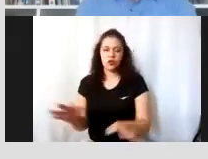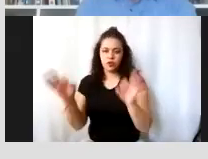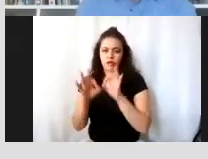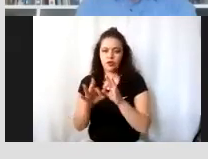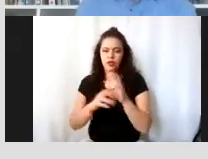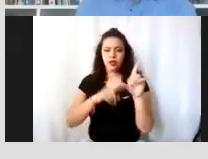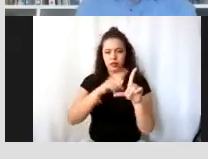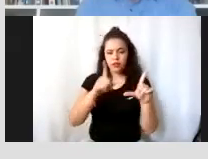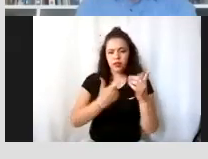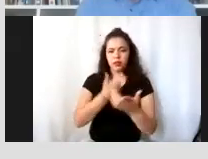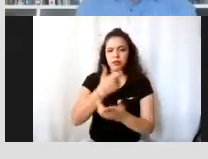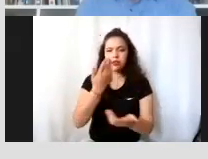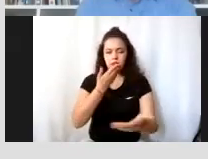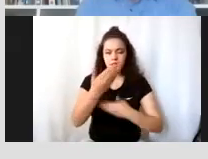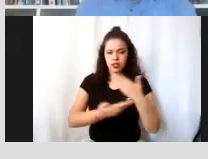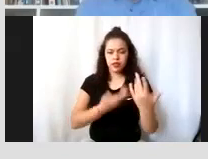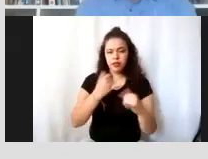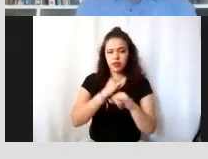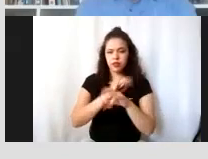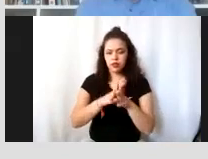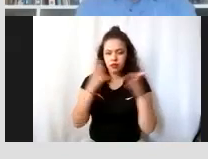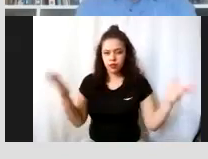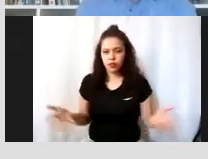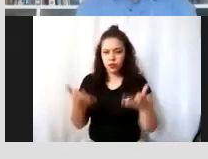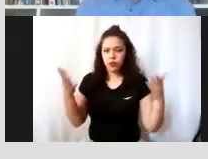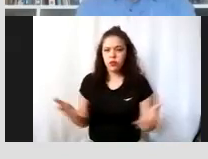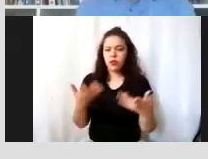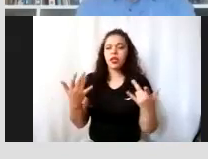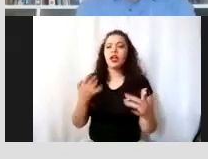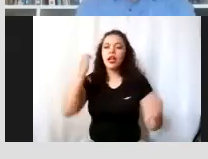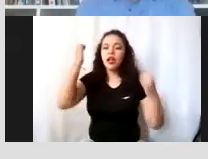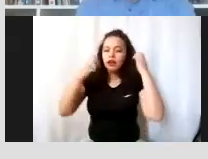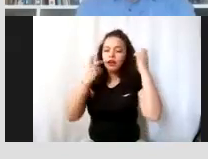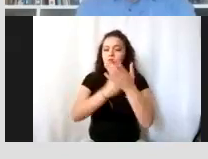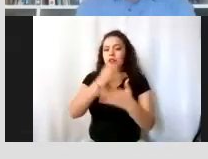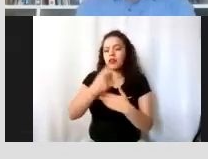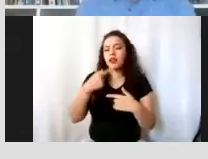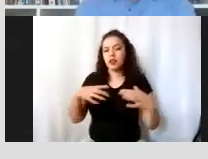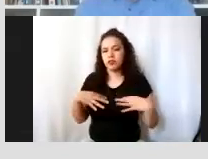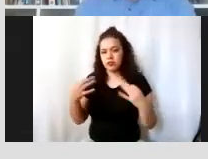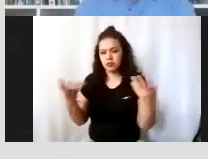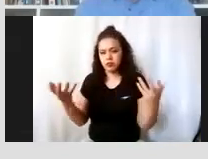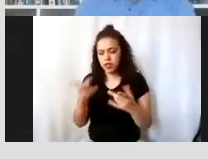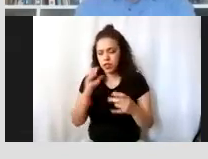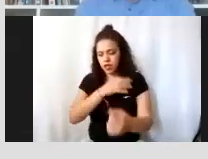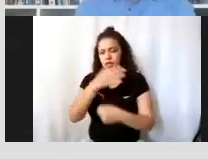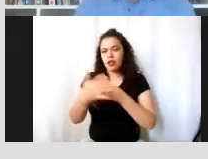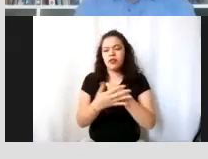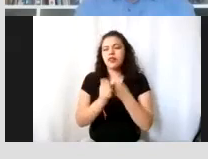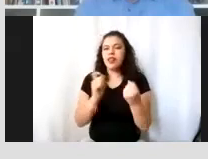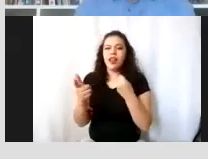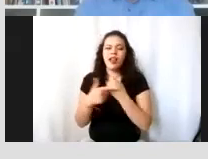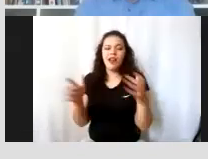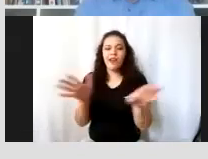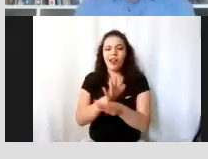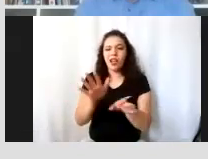estadística, pago de servicios, dar a conocer y promocionar los eventos y programas desarrollados por la Fundación, notificarle en su caso los cambios del